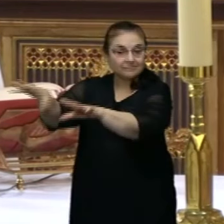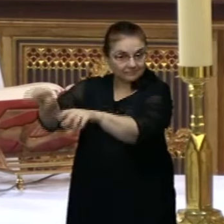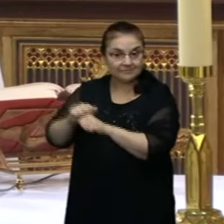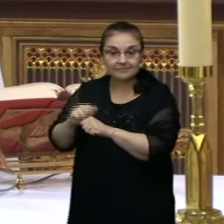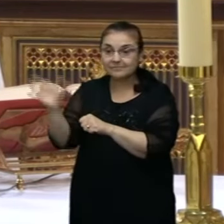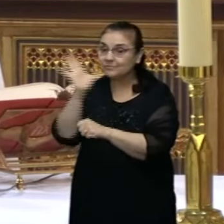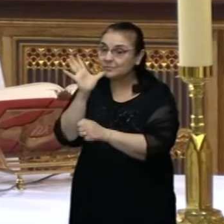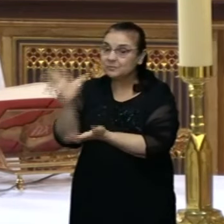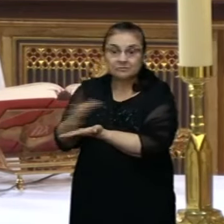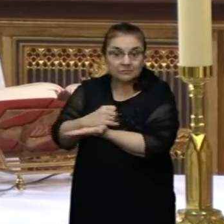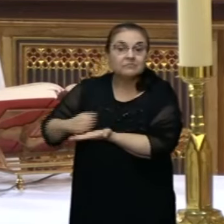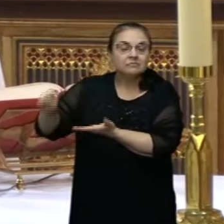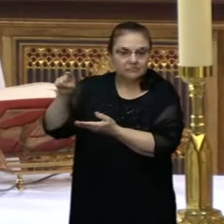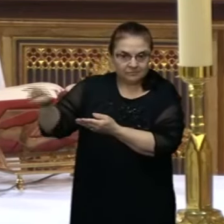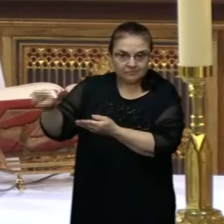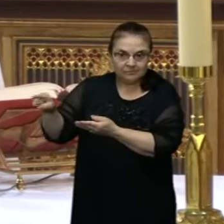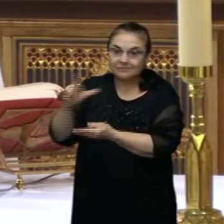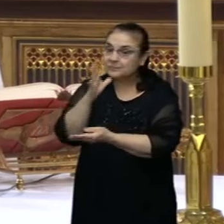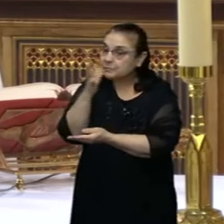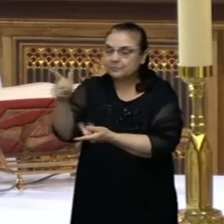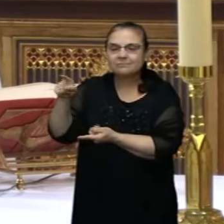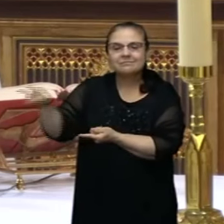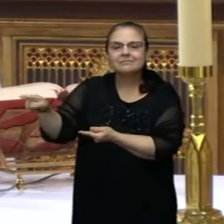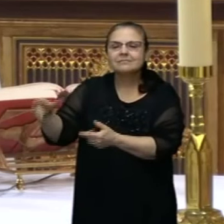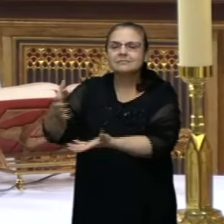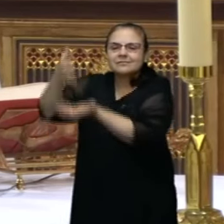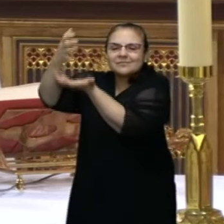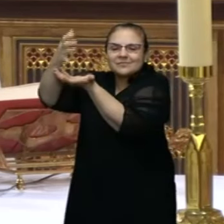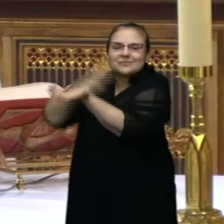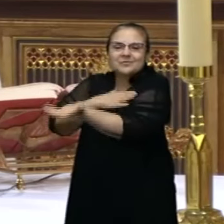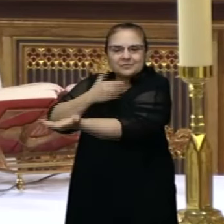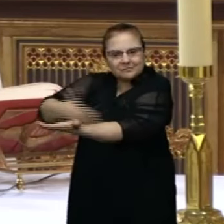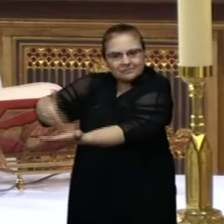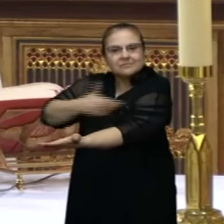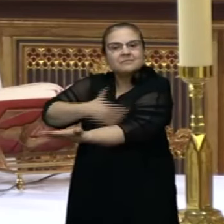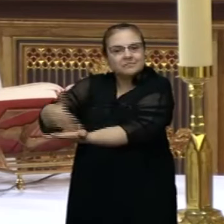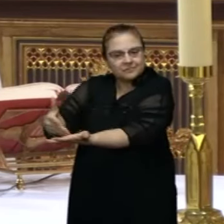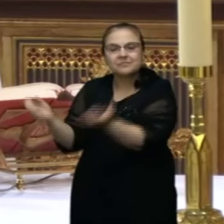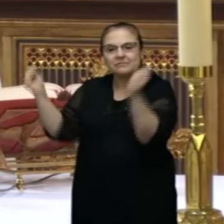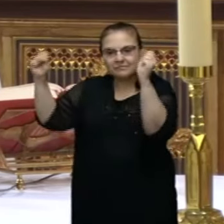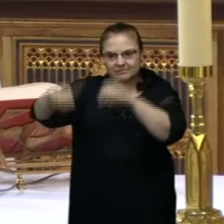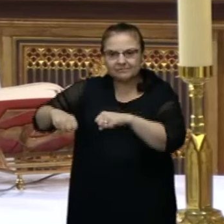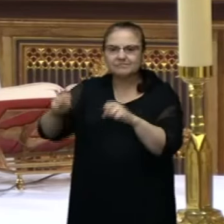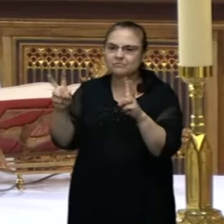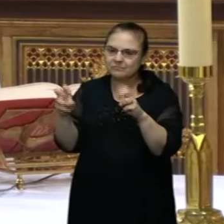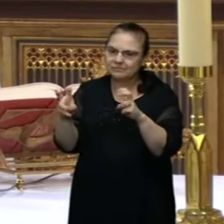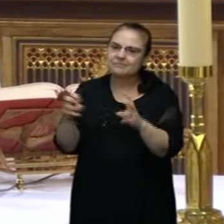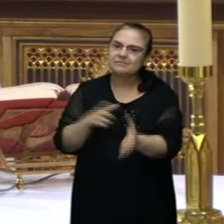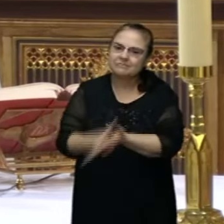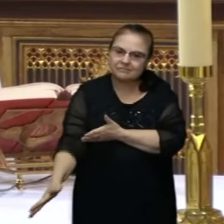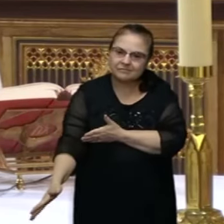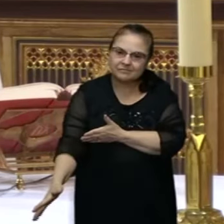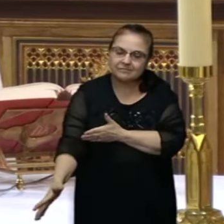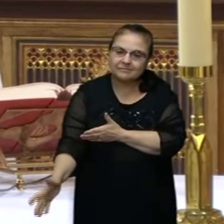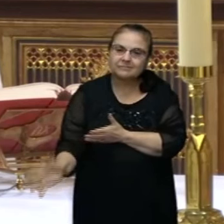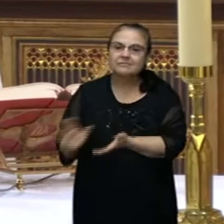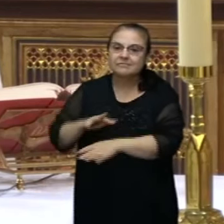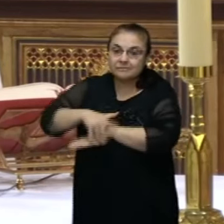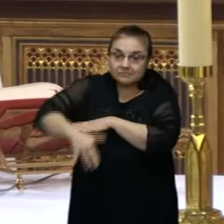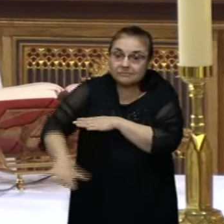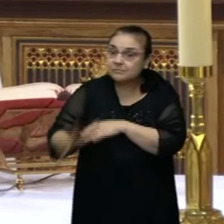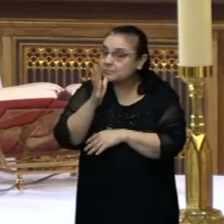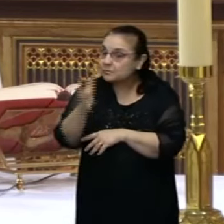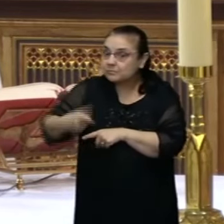Tomad y bebed todos de él, porque este es el cáliz de mi sangre, sangre de la alianza nueva y eterna, que